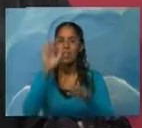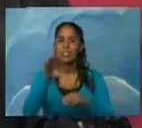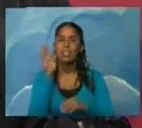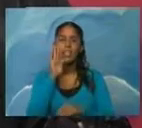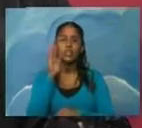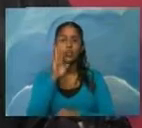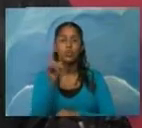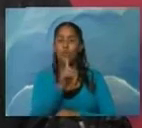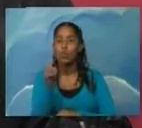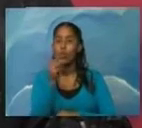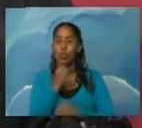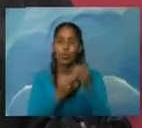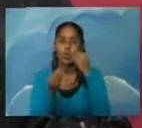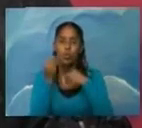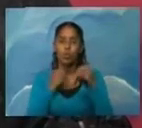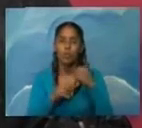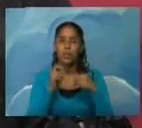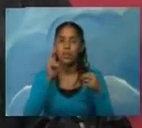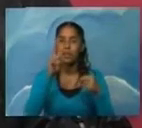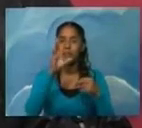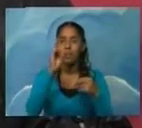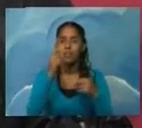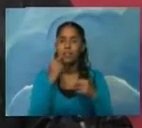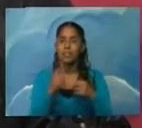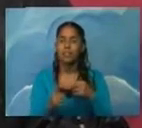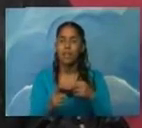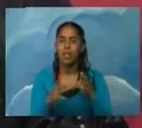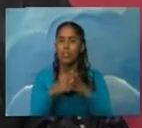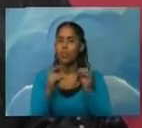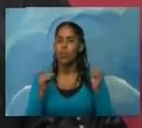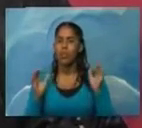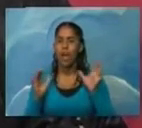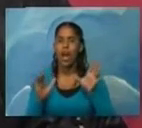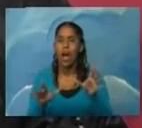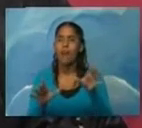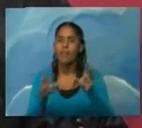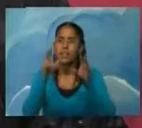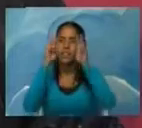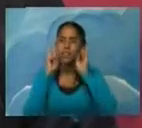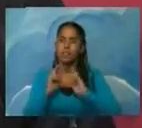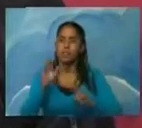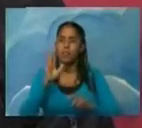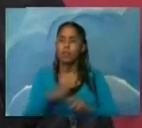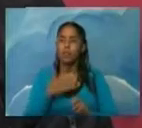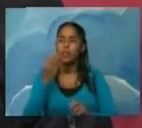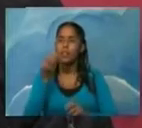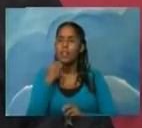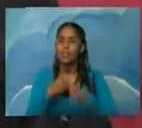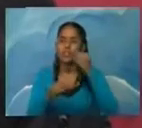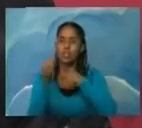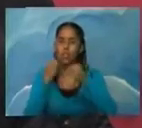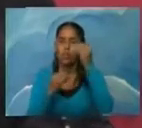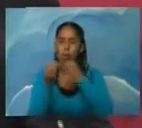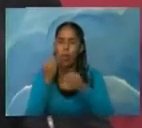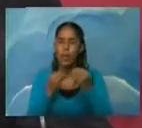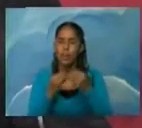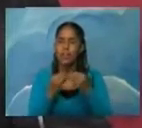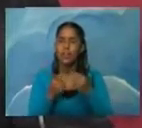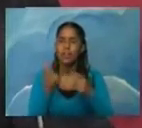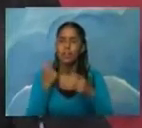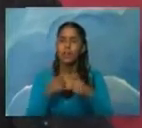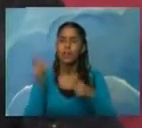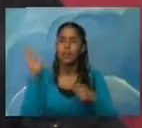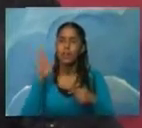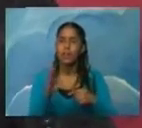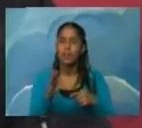comerá. El 20 dice, toda ave limpia podréis comer. Bueno,